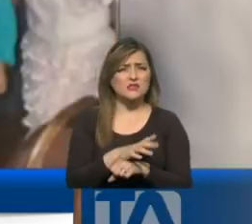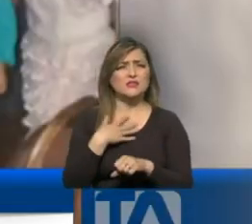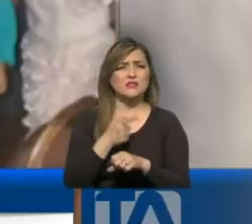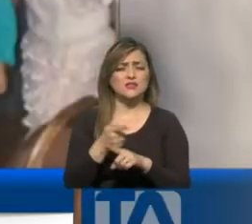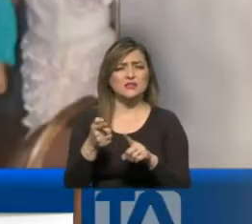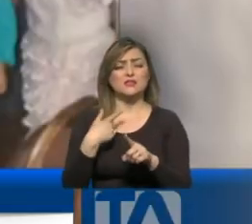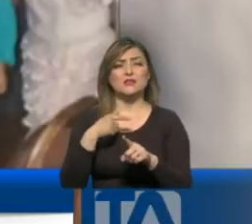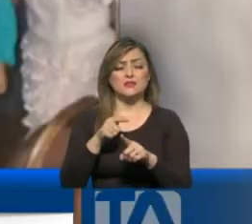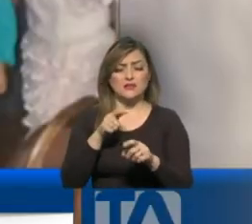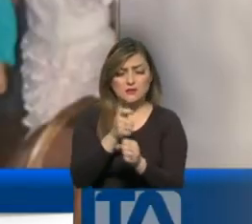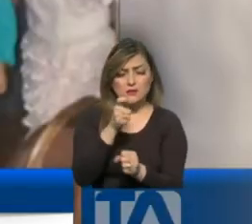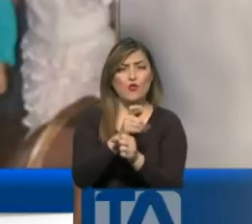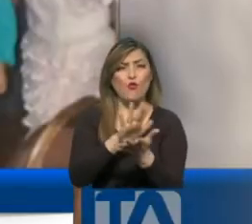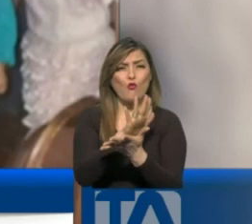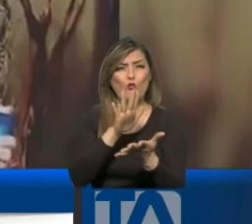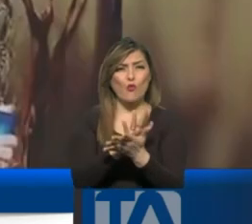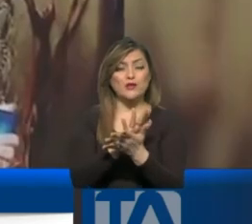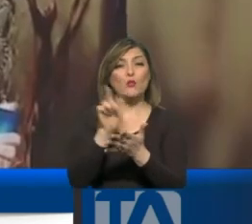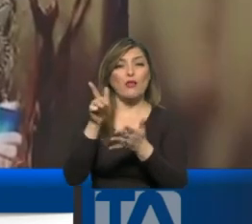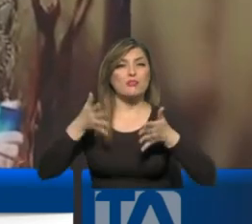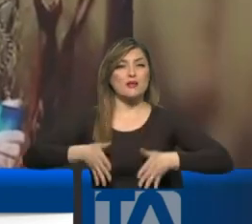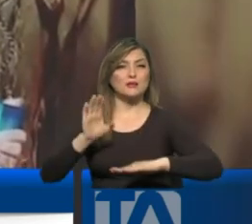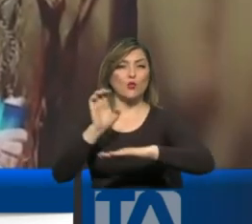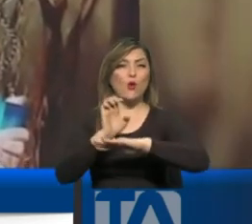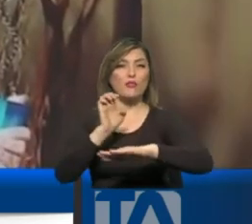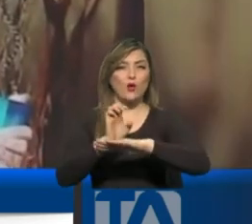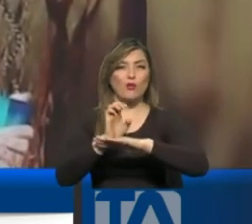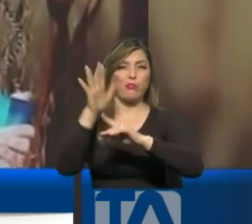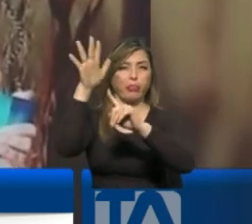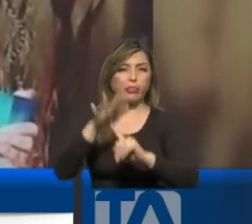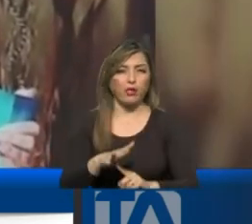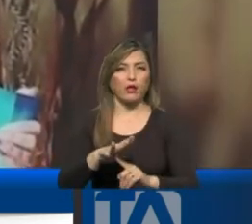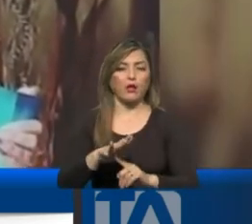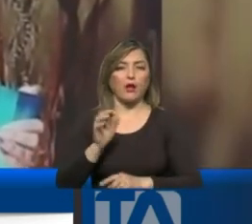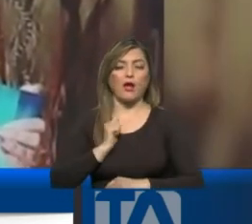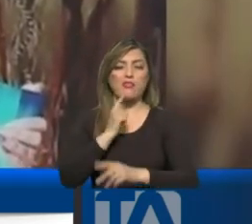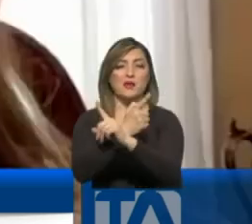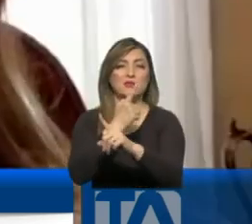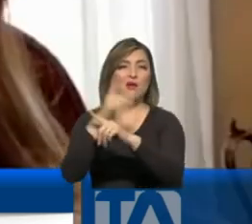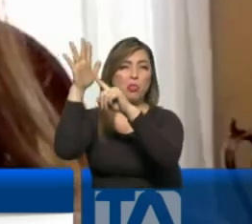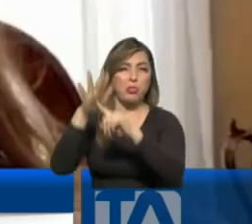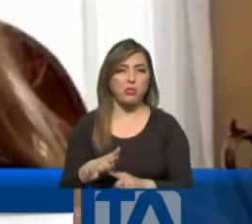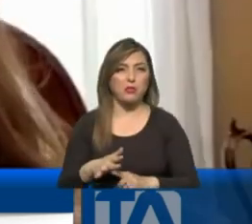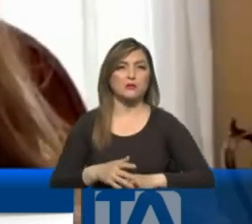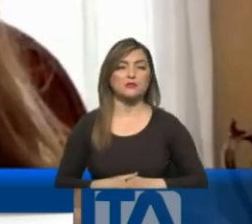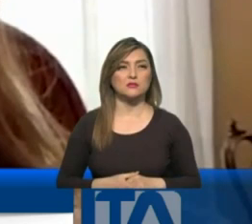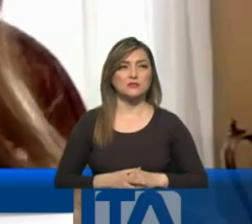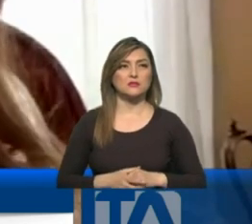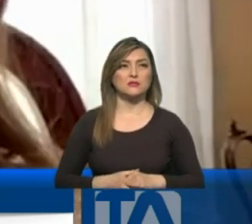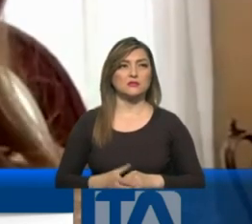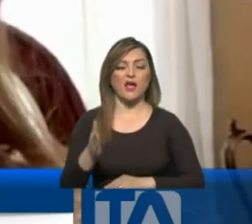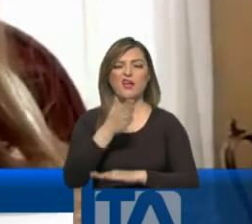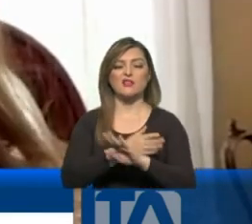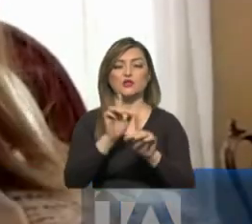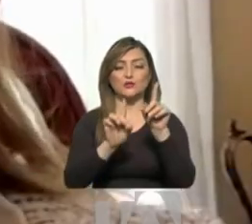por su origen latino y por su discapacidad, la misma que jamás fue impedimento para seguir adelante. El diagnóstico que nos dieron